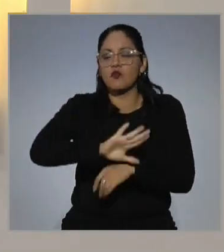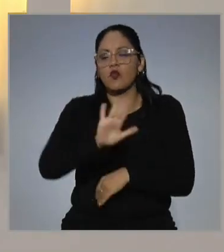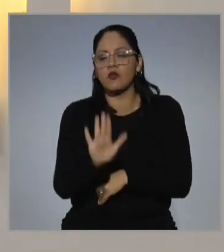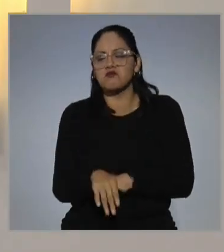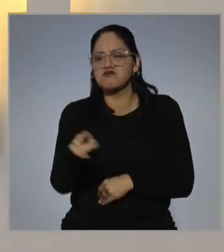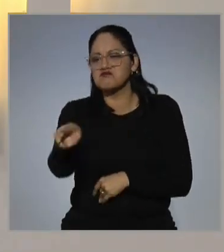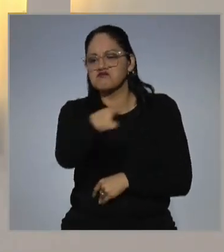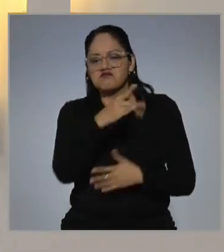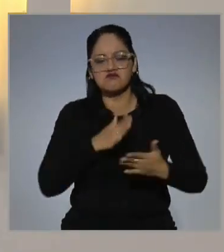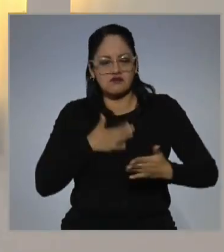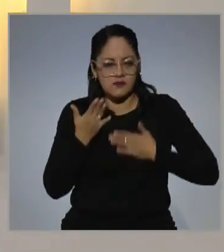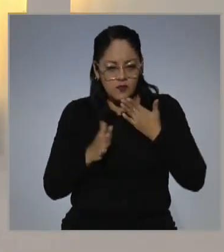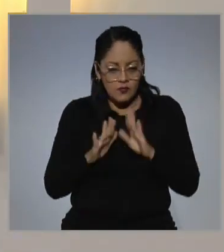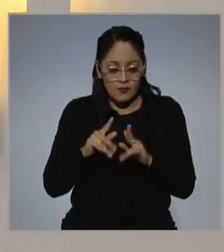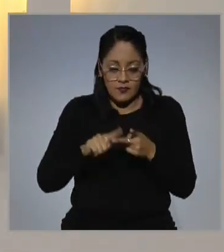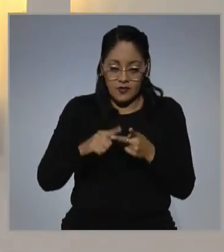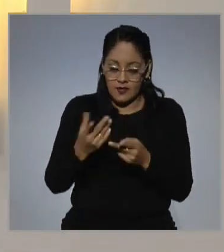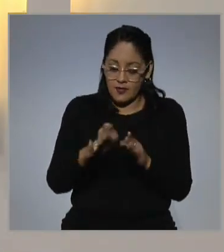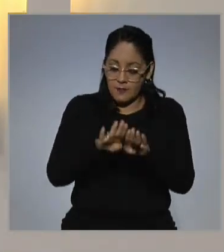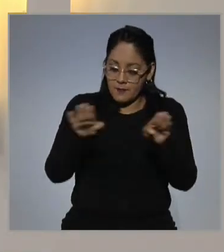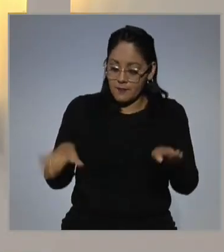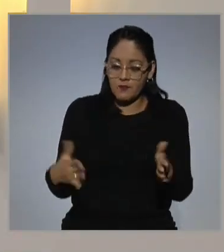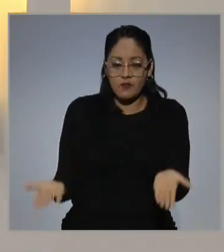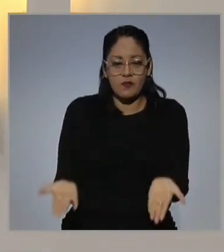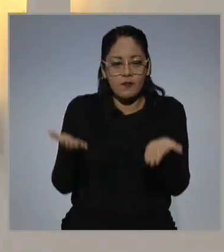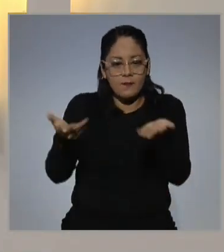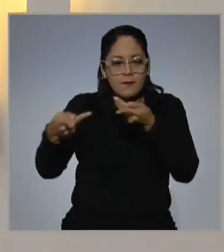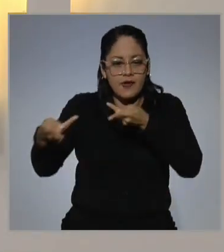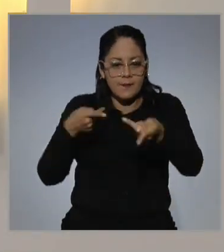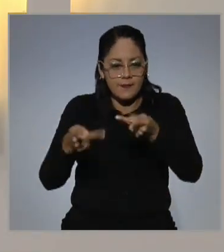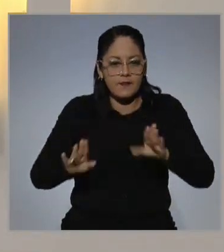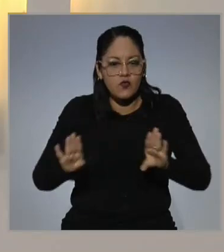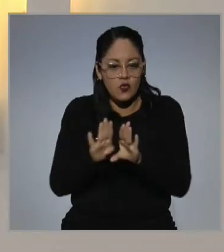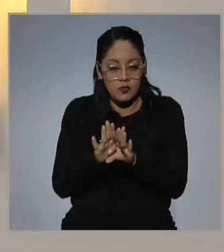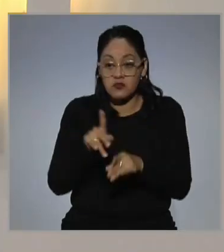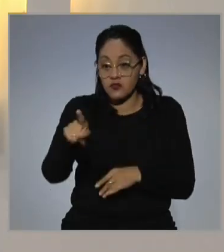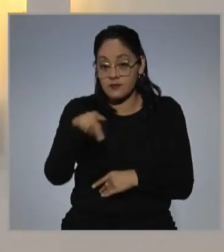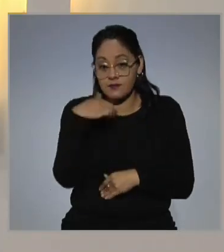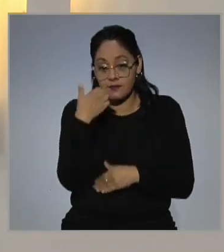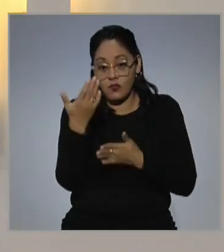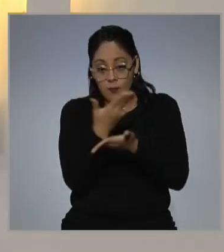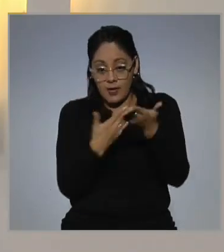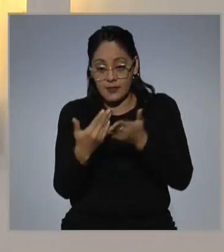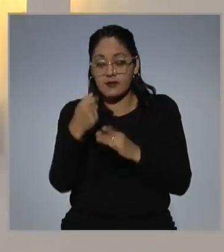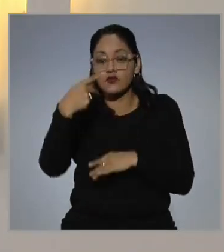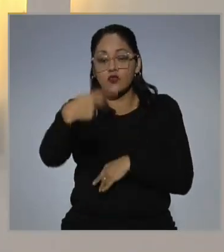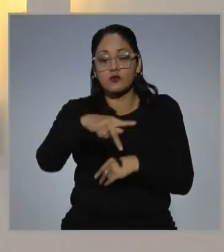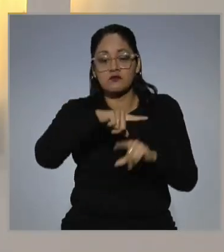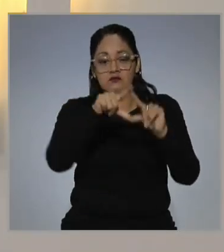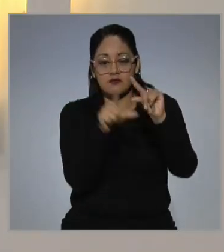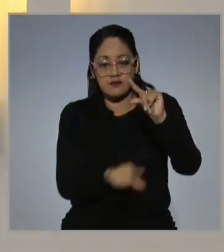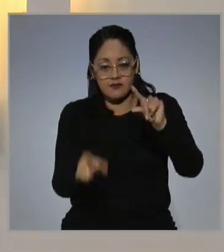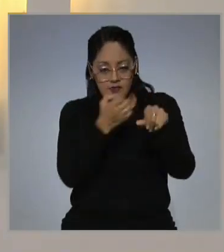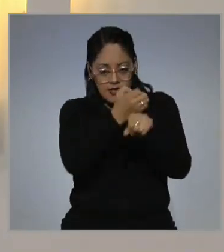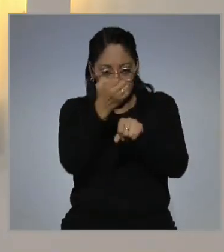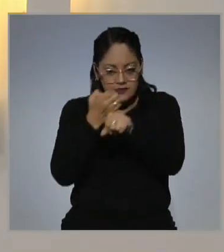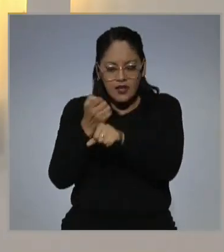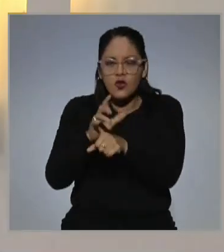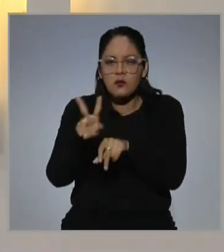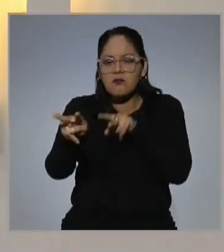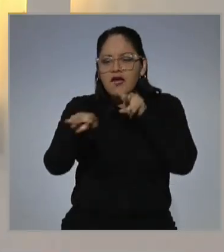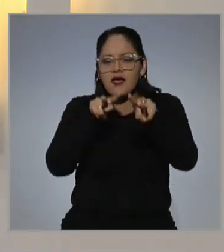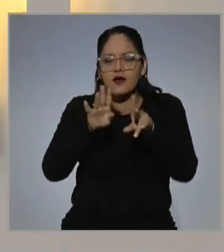muertos, cómo preparan los altares, si nos quieren compartir de qué parte de la República Mexicana nos están viendo y cuáles son